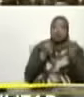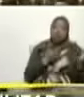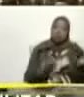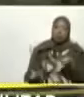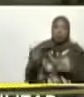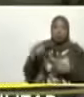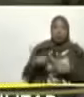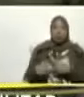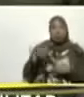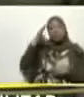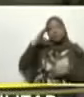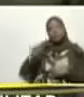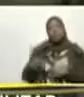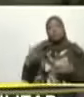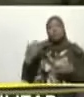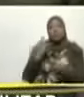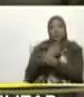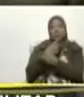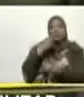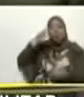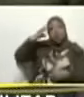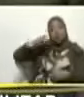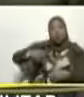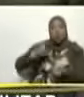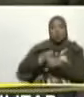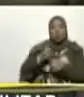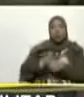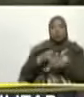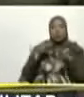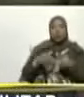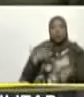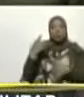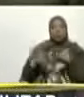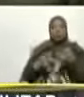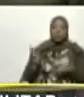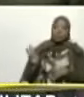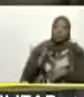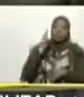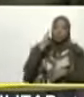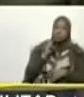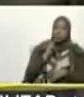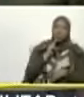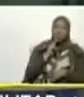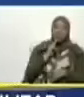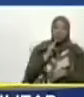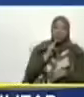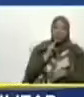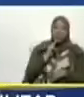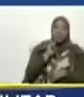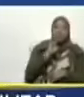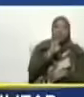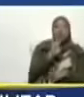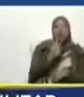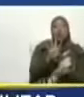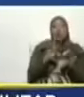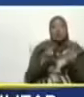la jerarquía de sargento primero de la Fuerza Armada Nacional Bolivariana.